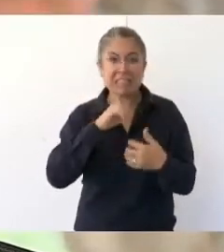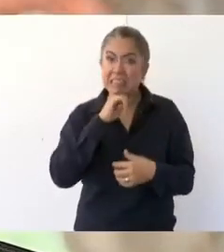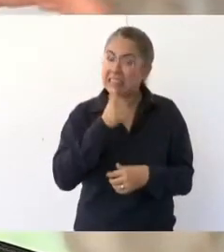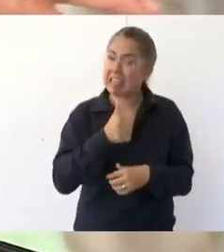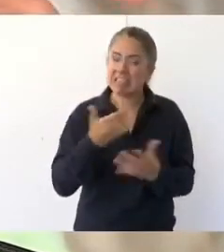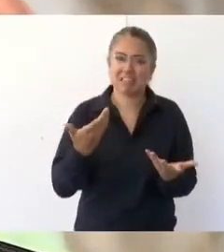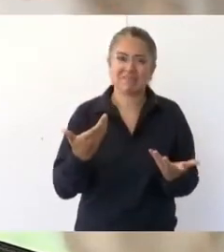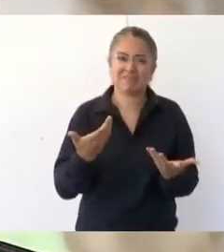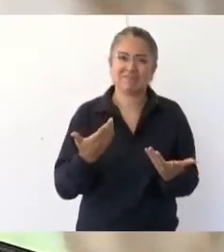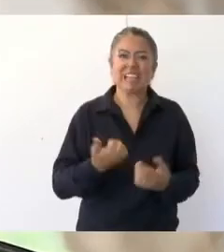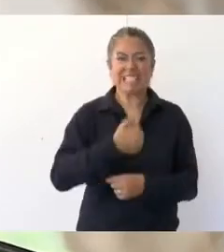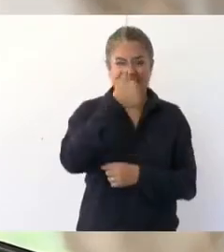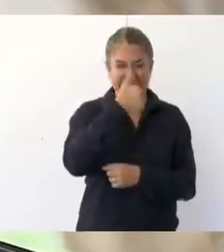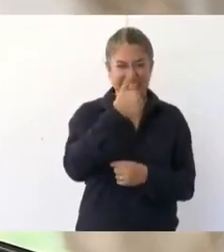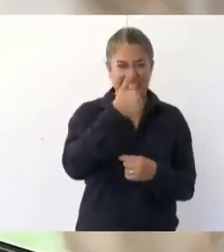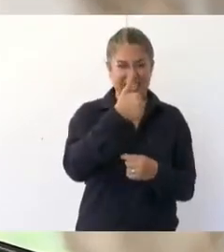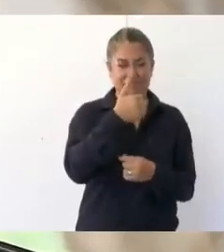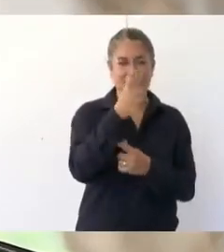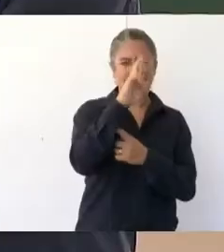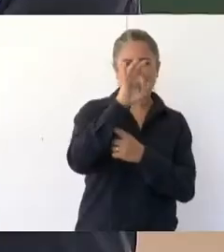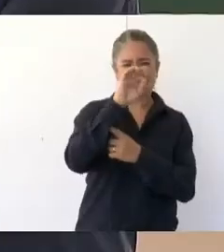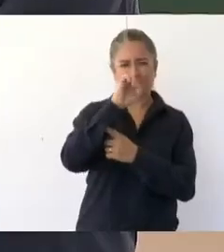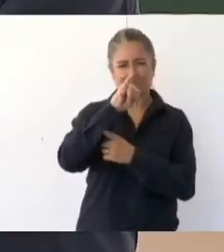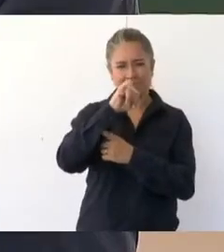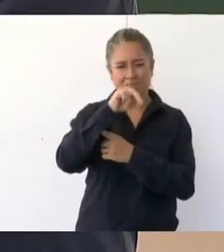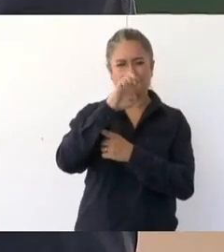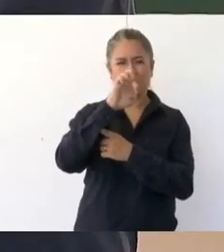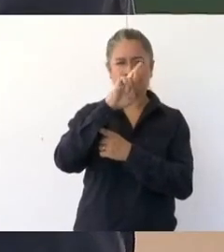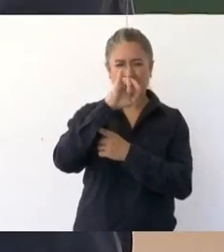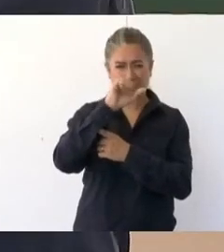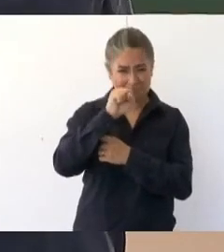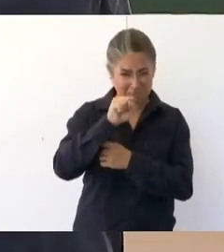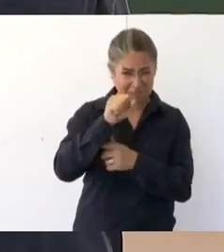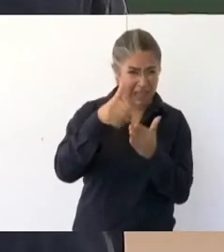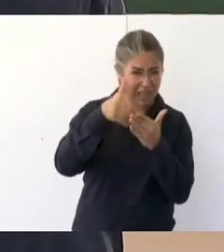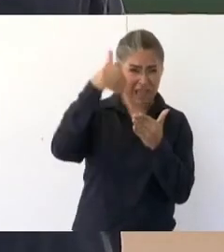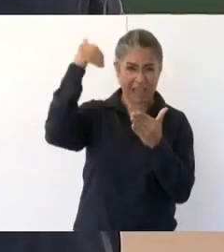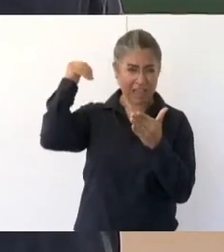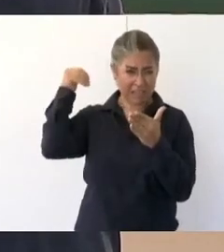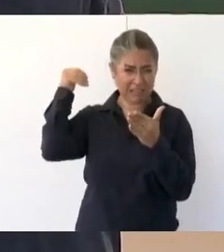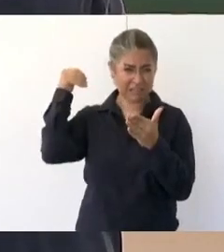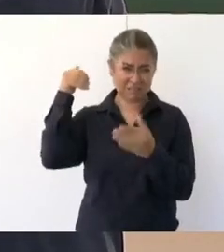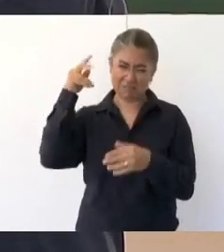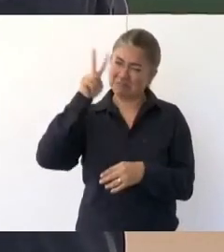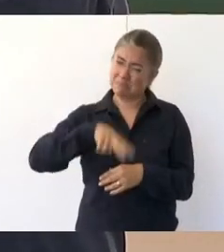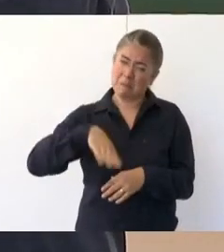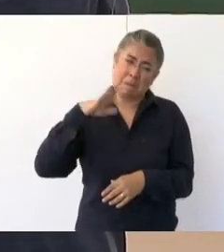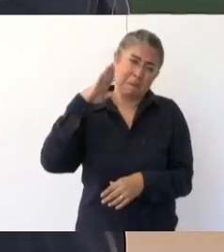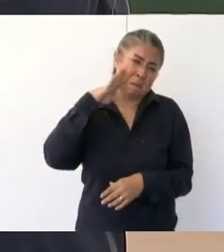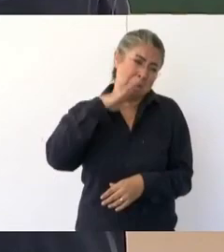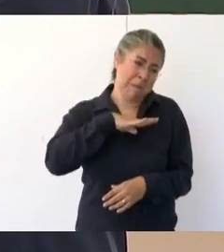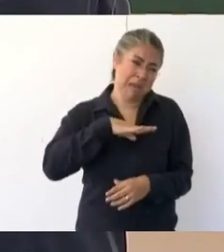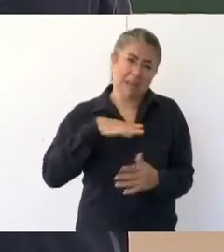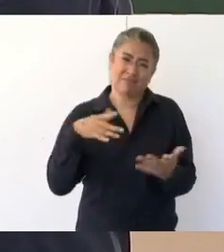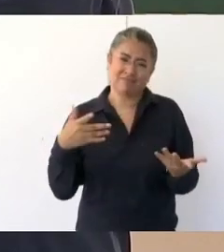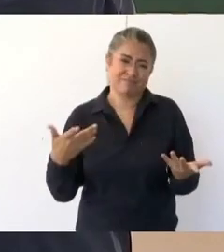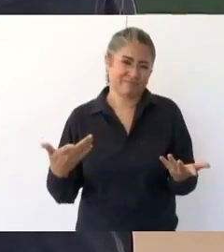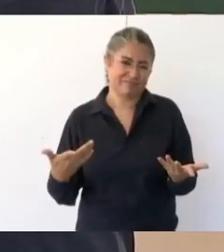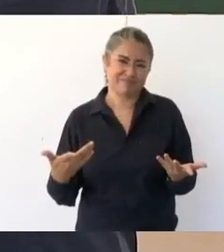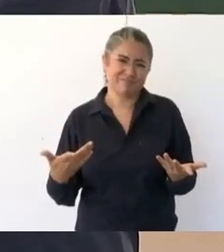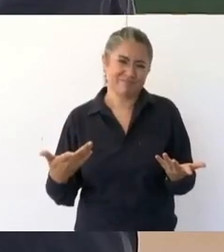las 6 refinerías que nos dejaron estaban en muy malas condiciones.